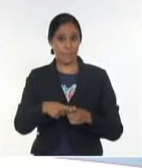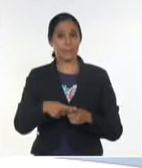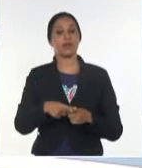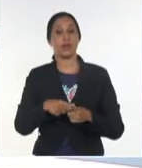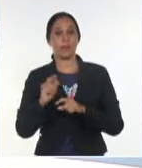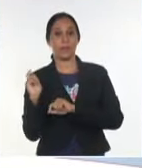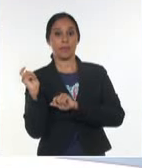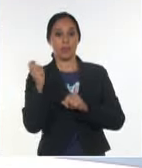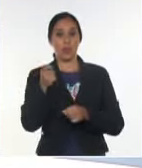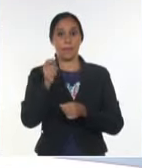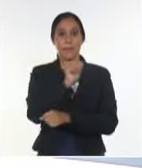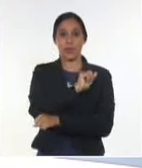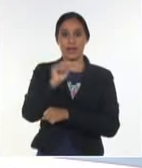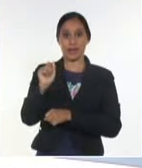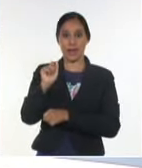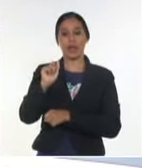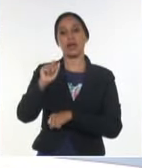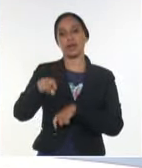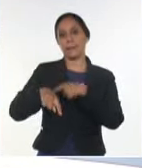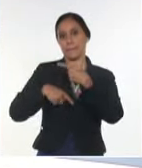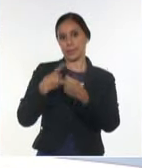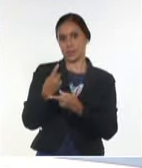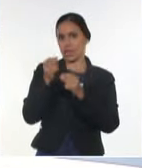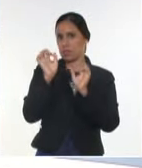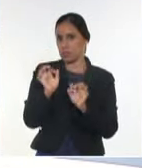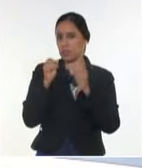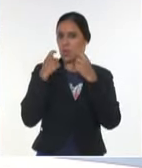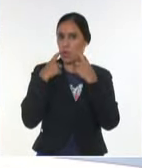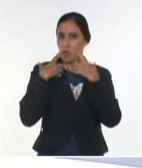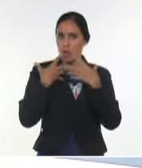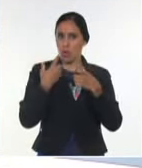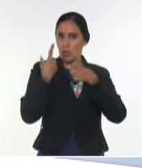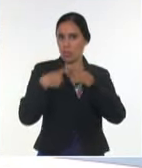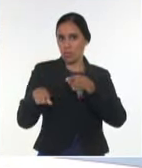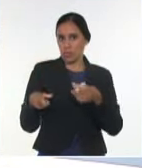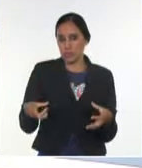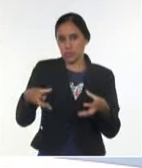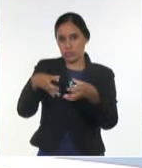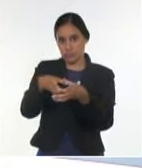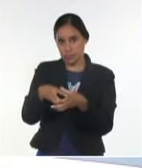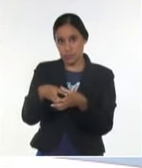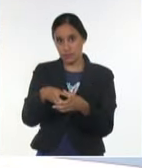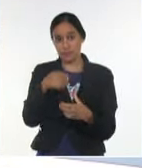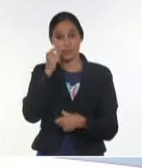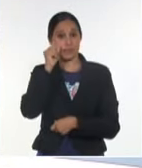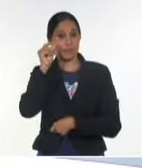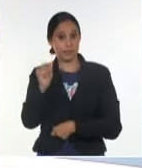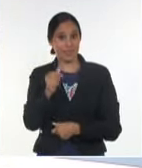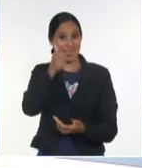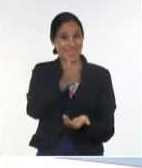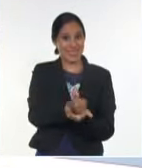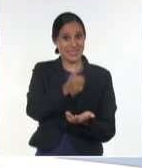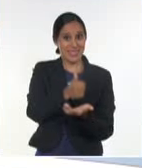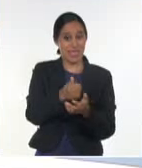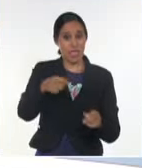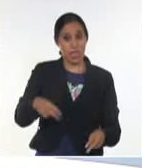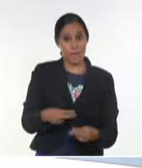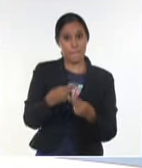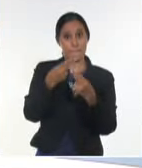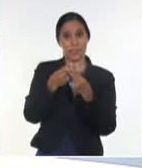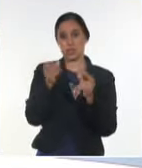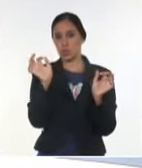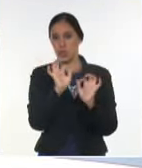pasada Serie Nacional, informa el presidente de la Federación Cubana, Juan Reinaldo Pérez Pardo. La sede del evento aún está por